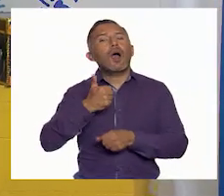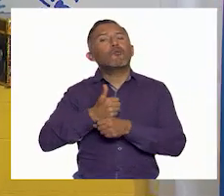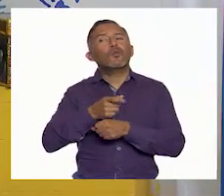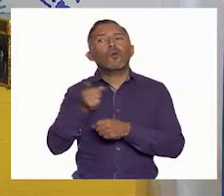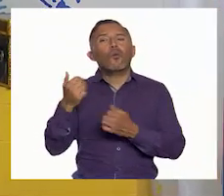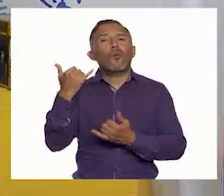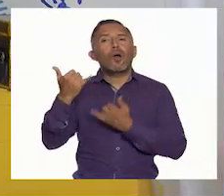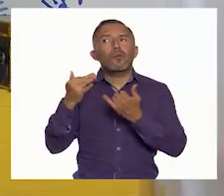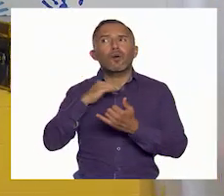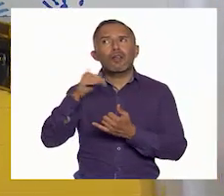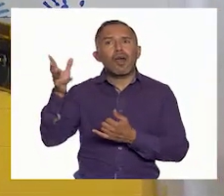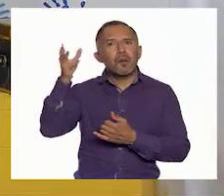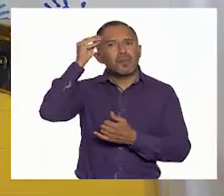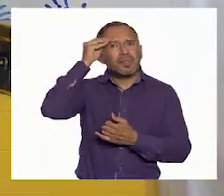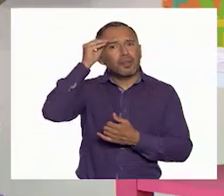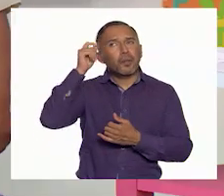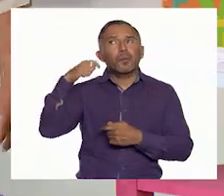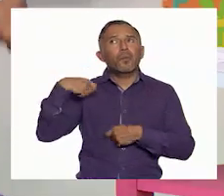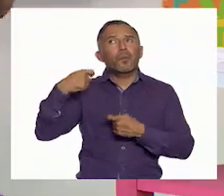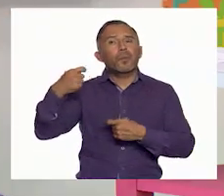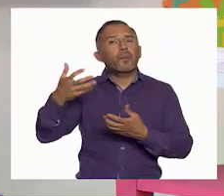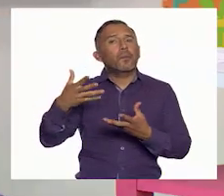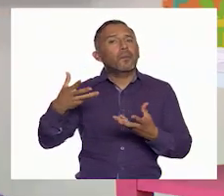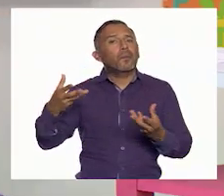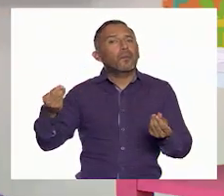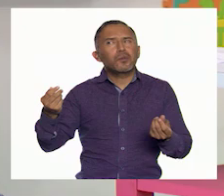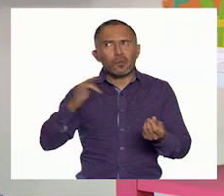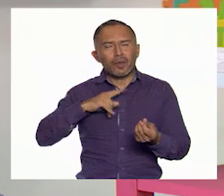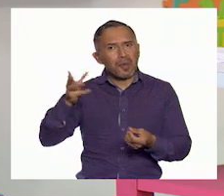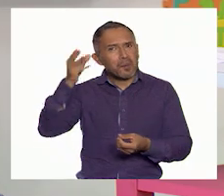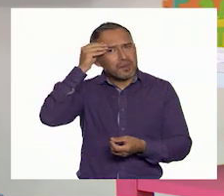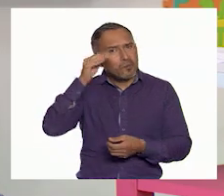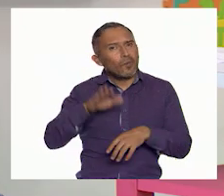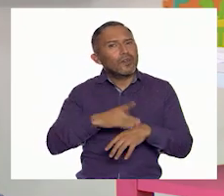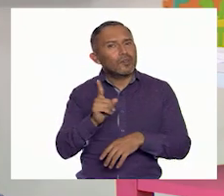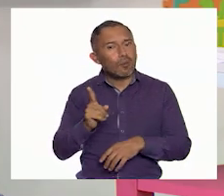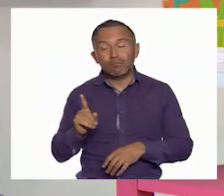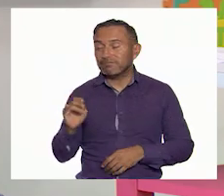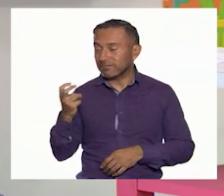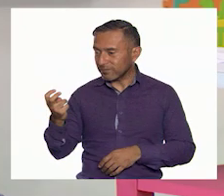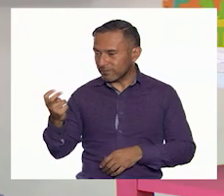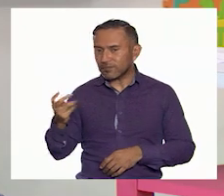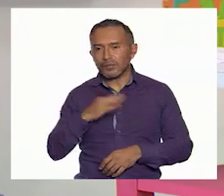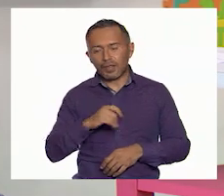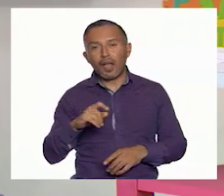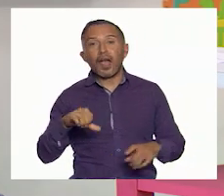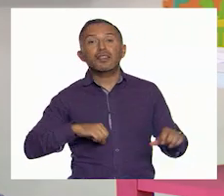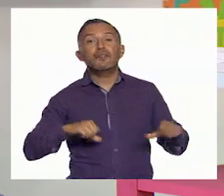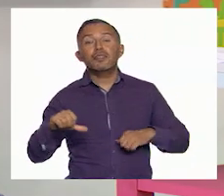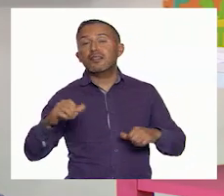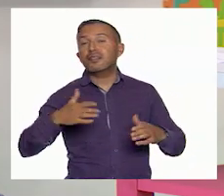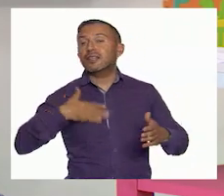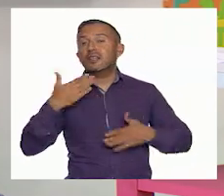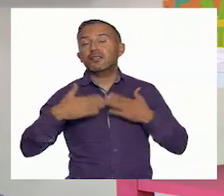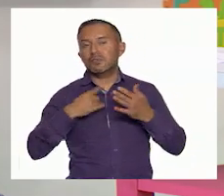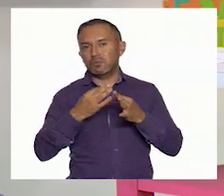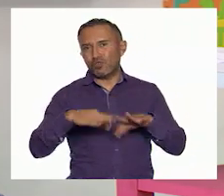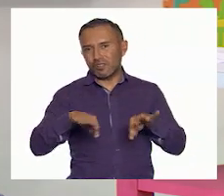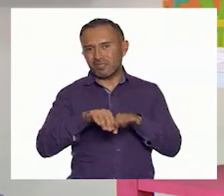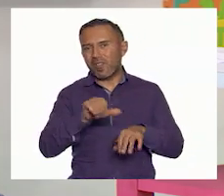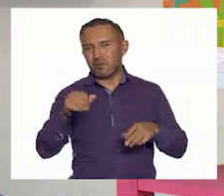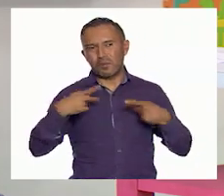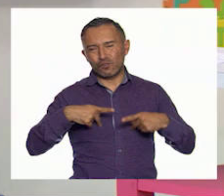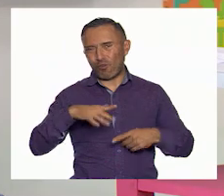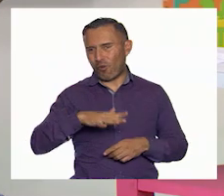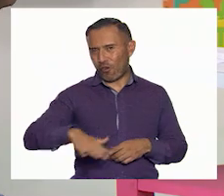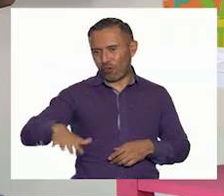se pierdan esas tradiciones? Exactamente, Pili. Las actividades recreativas son muy importantes para todas las personas y todas